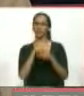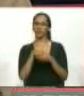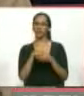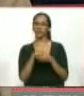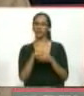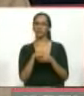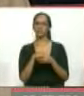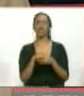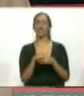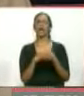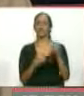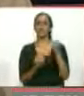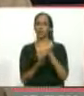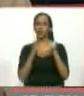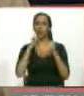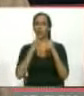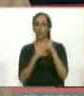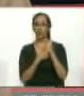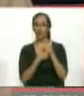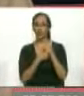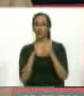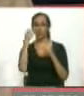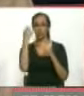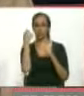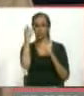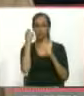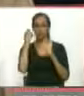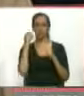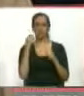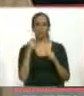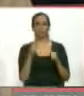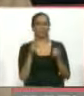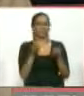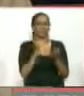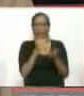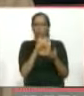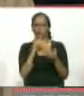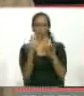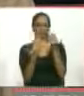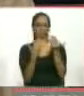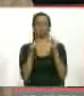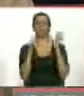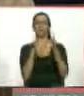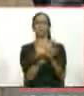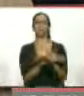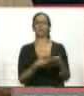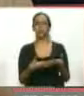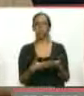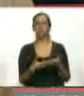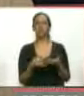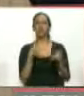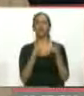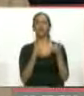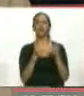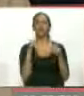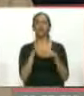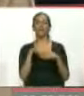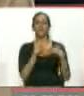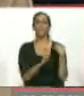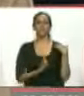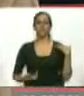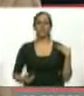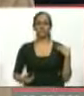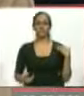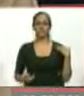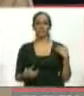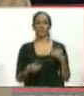votaron por el señor mango de duero y arona diputado eso no tiene comparación con los 6 millones y pico con los que en la última elección presidencial el